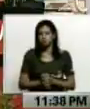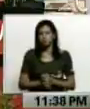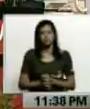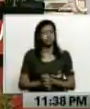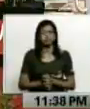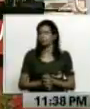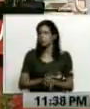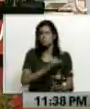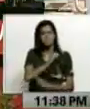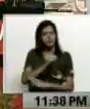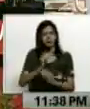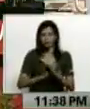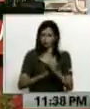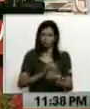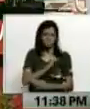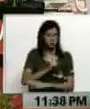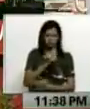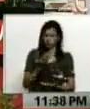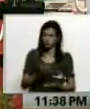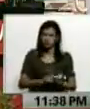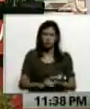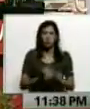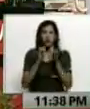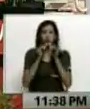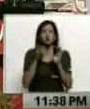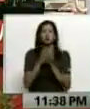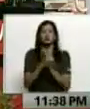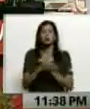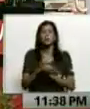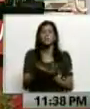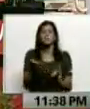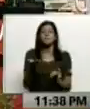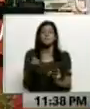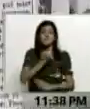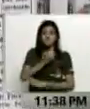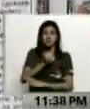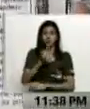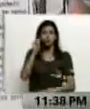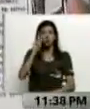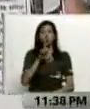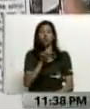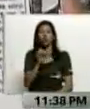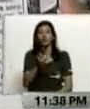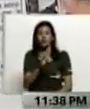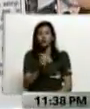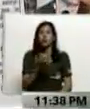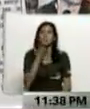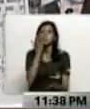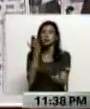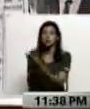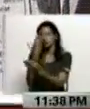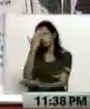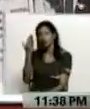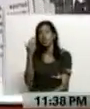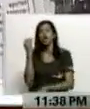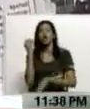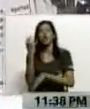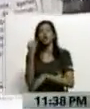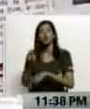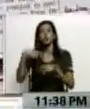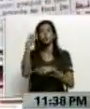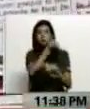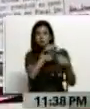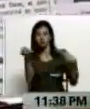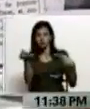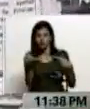diosa Fabricio asesinos en lo que son informe sobre asesinato del profesor lovera será presentado al congreso la próxima semana lo iba a presentar